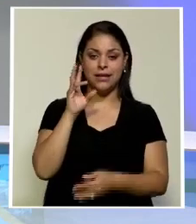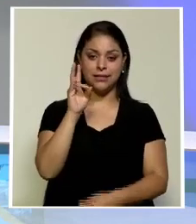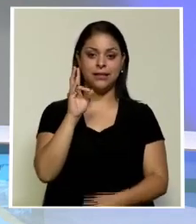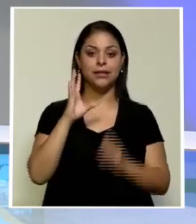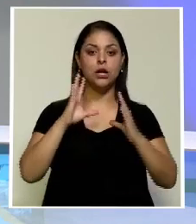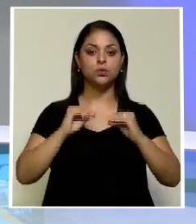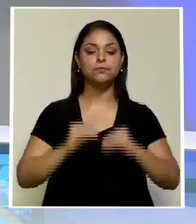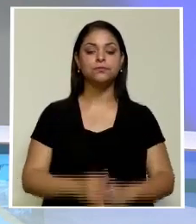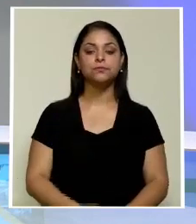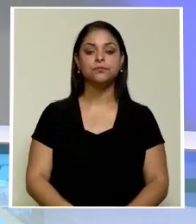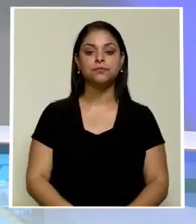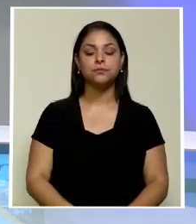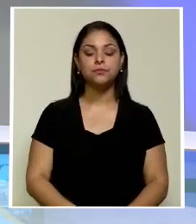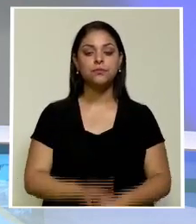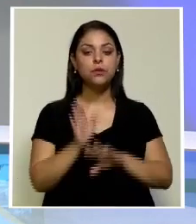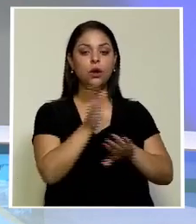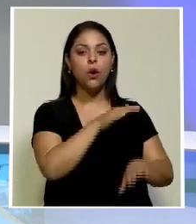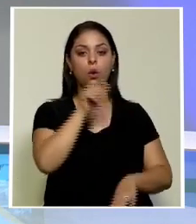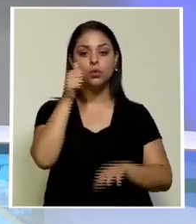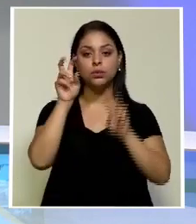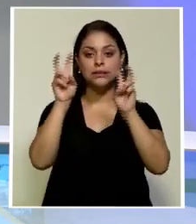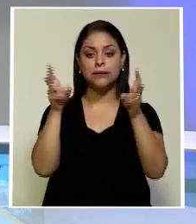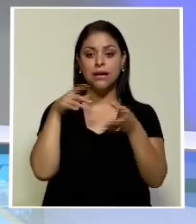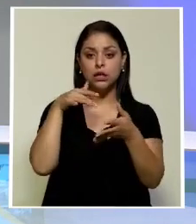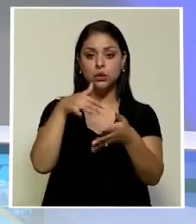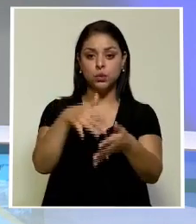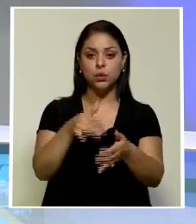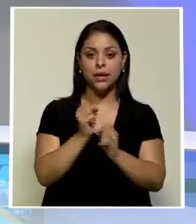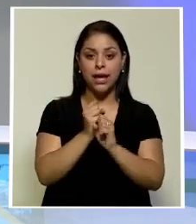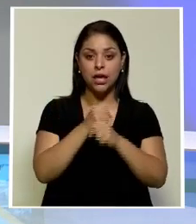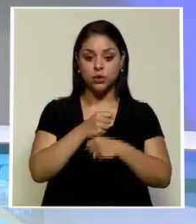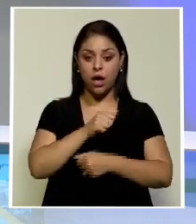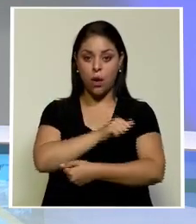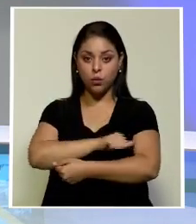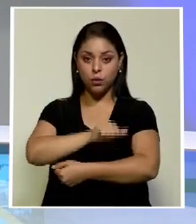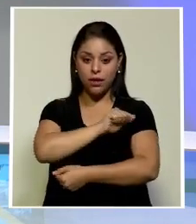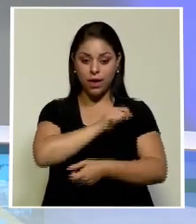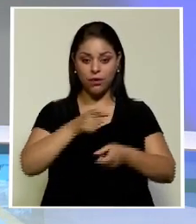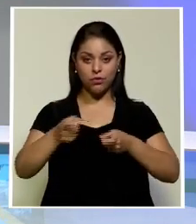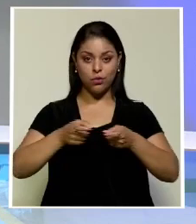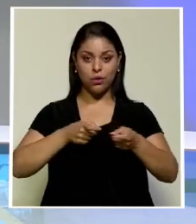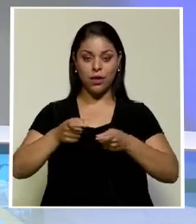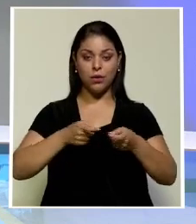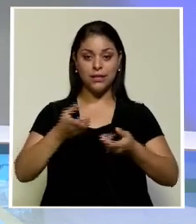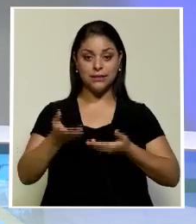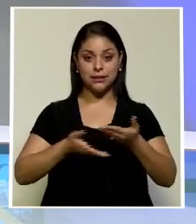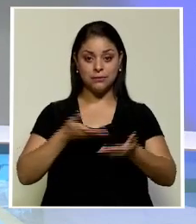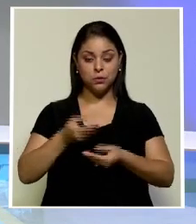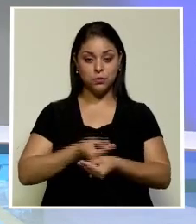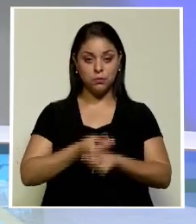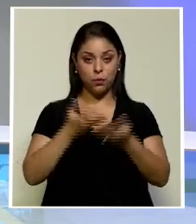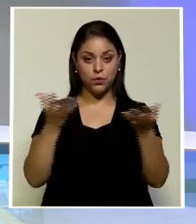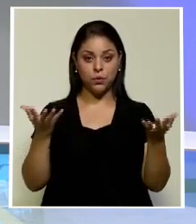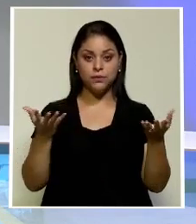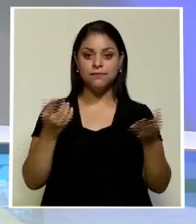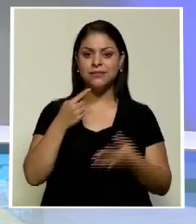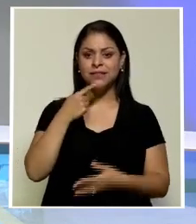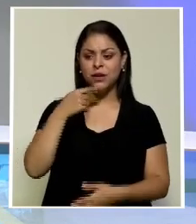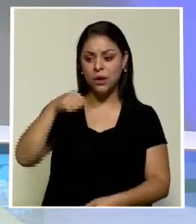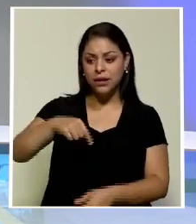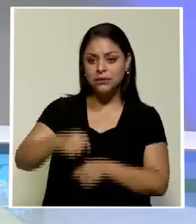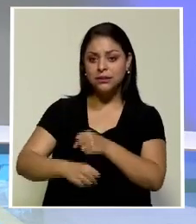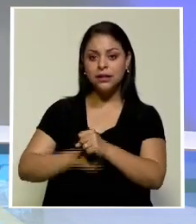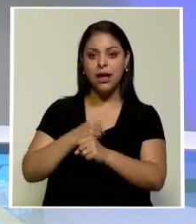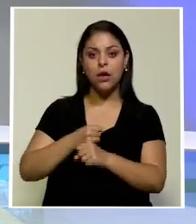otros temas, y es que un estudio realizado por la Autoridad Reguladora de los Servicios Públicos evidenció que durante este año aumentó